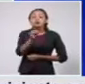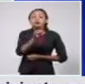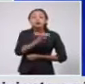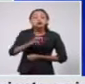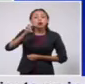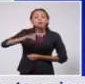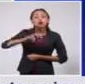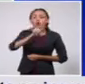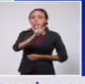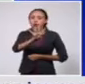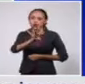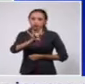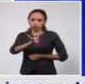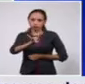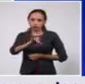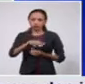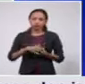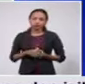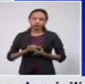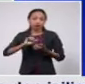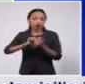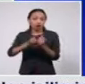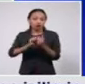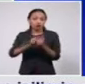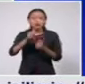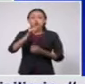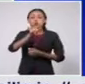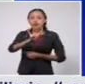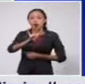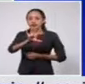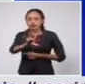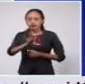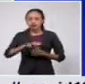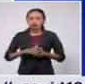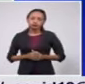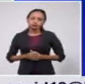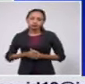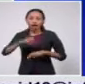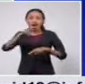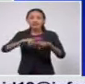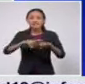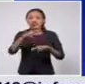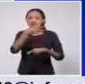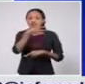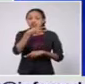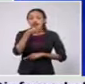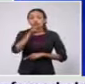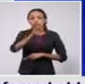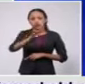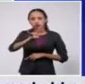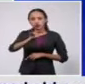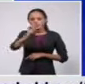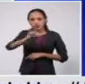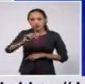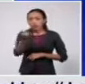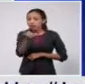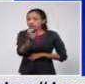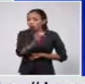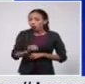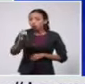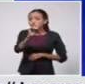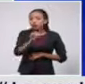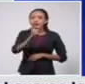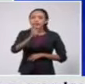ayer, Arroyo Naranjo 45, Habana Vieja 39, 10 de octubre